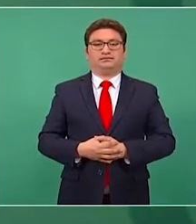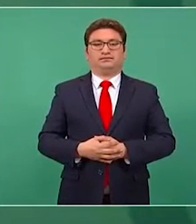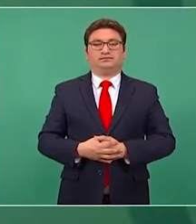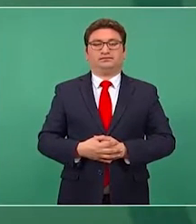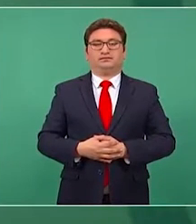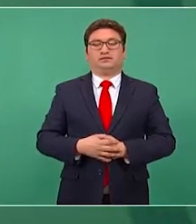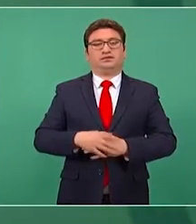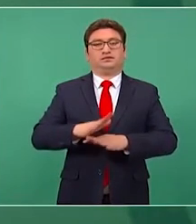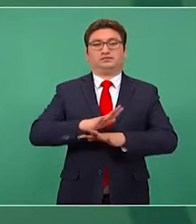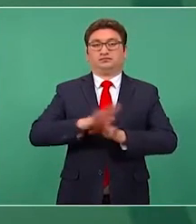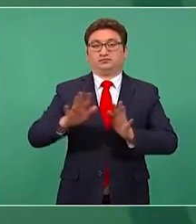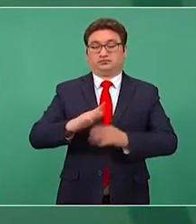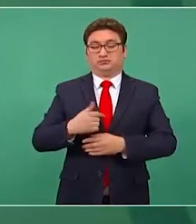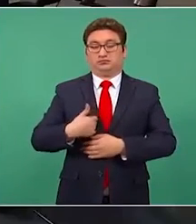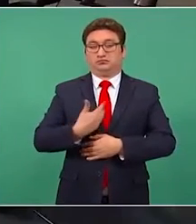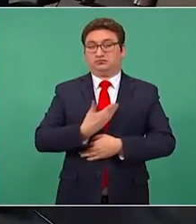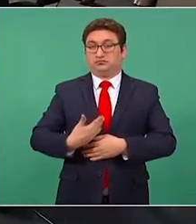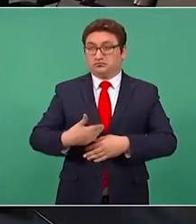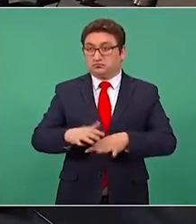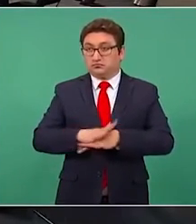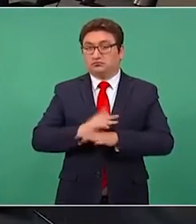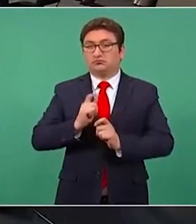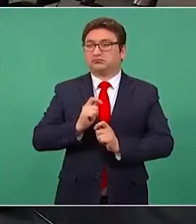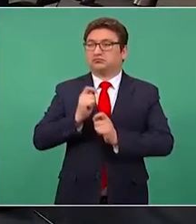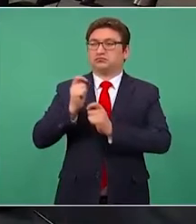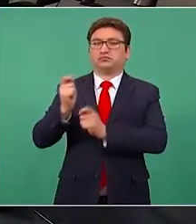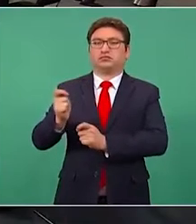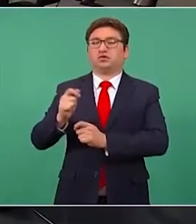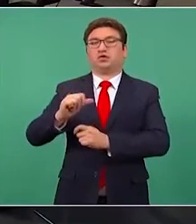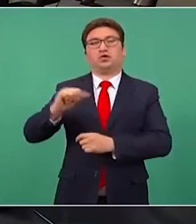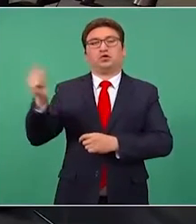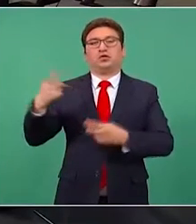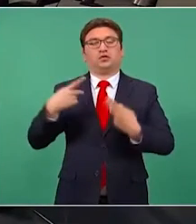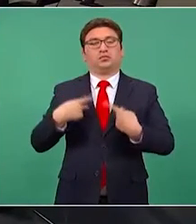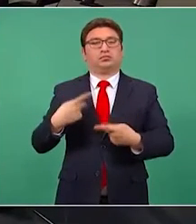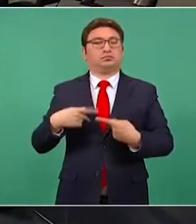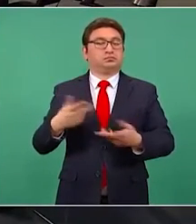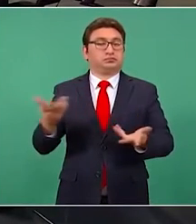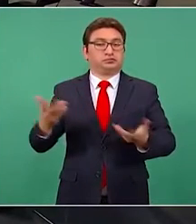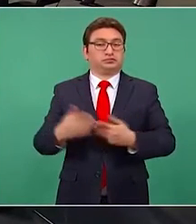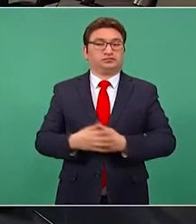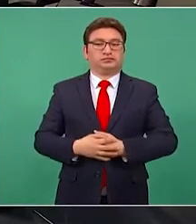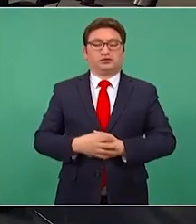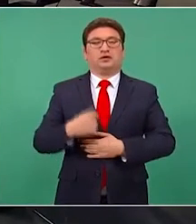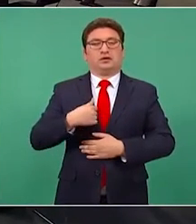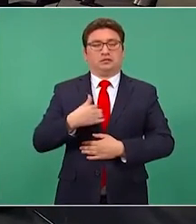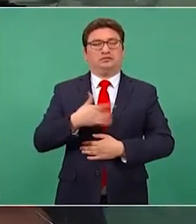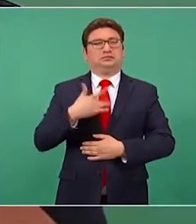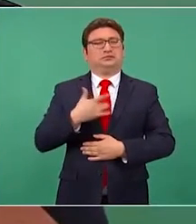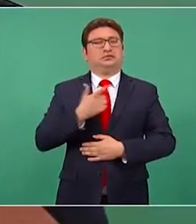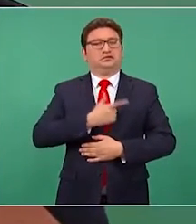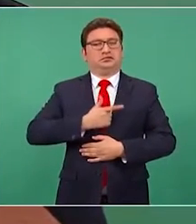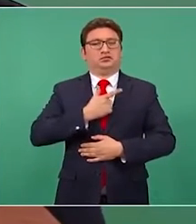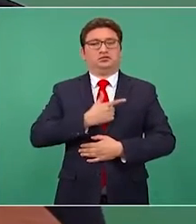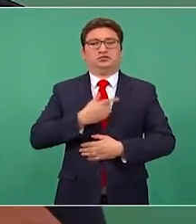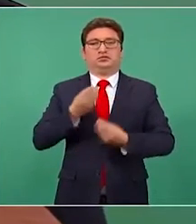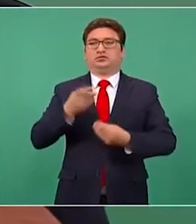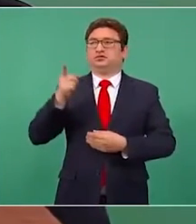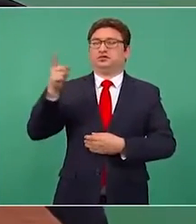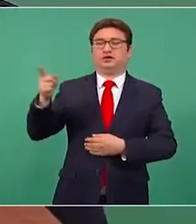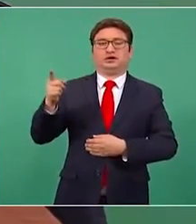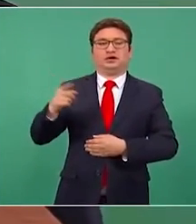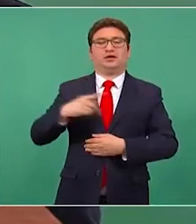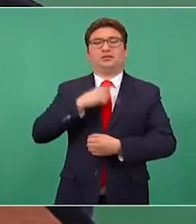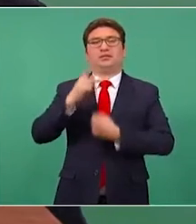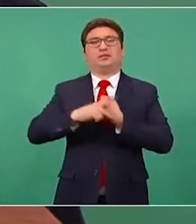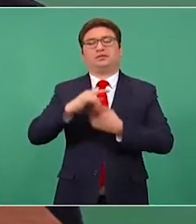la estafeta a los que vienen detrás. Sí. Ahora me dio mucho gusto lo de Chile, entre otras cosas,